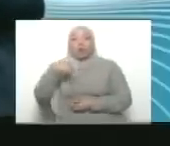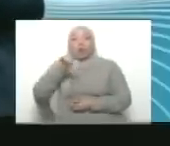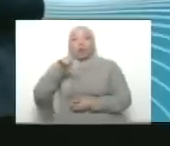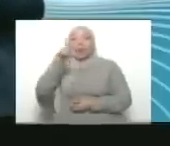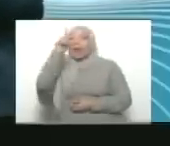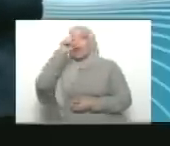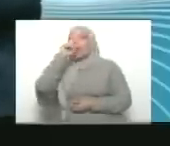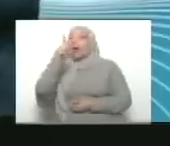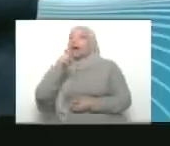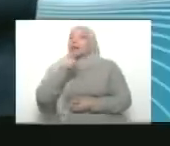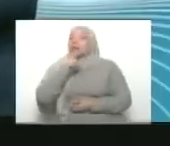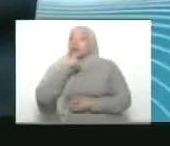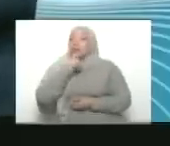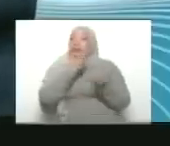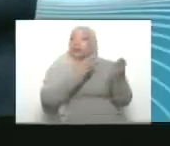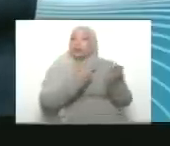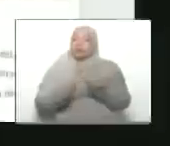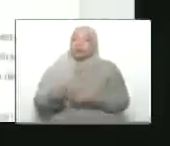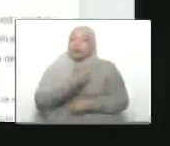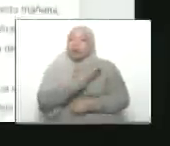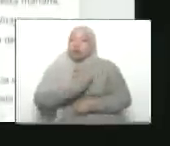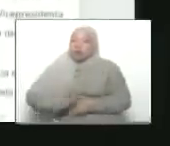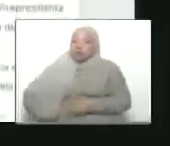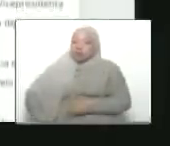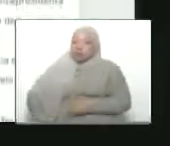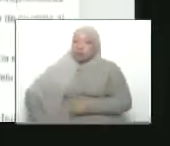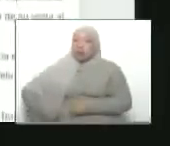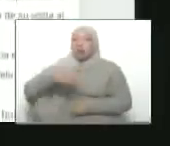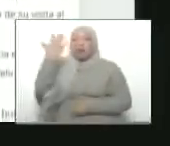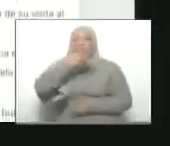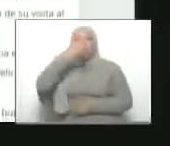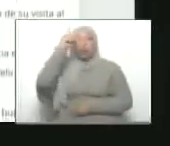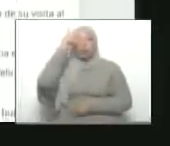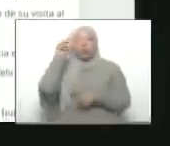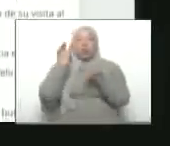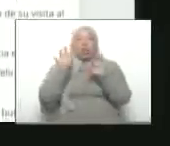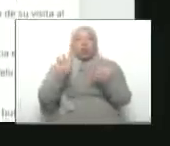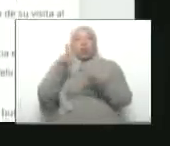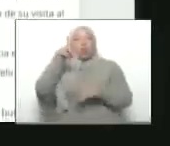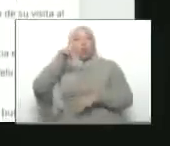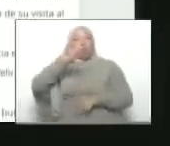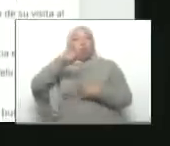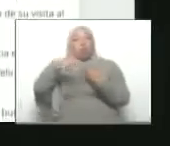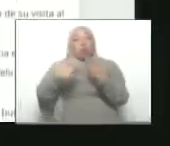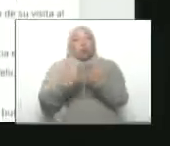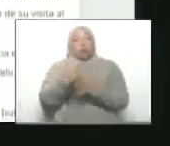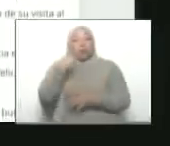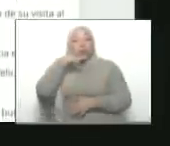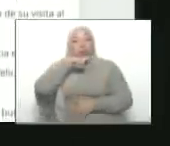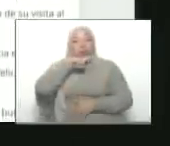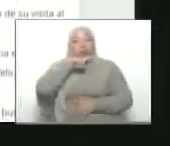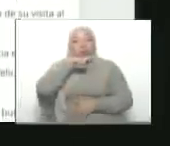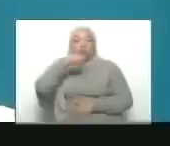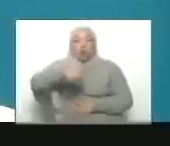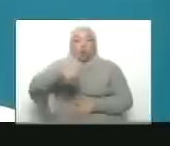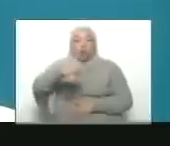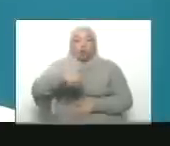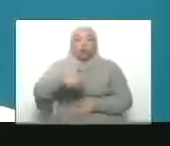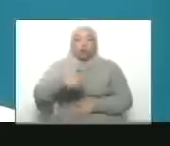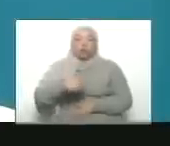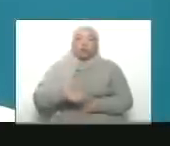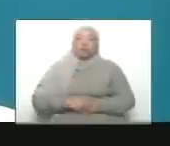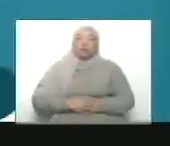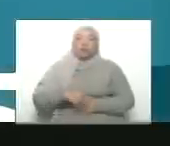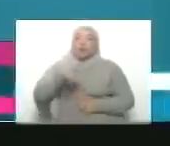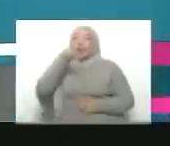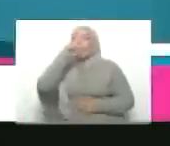Qatar recibe a la vicepresidenta de Venezuela Esto fue este lunes 9 de octubre correcto la vicepresidenta ha estado